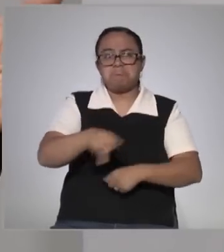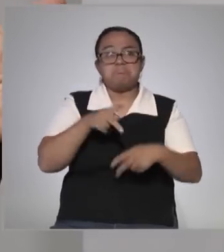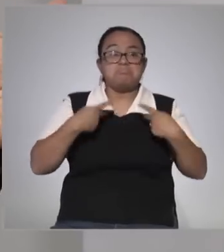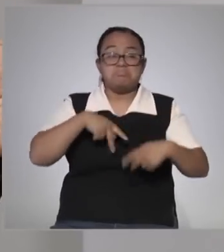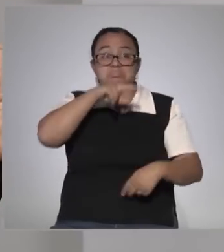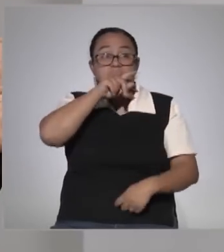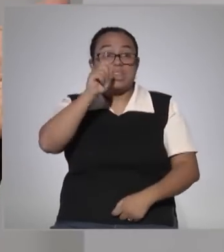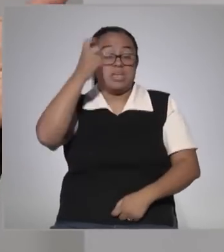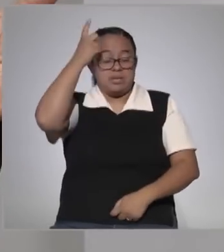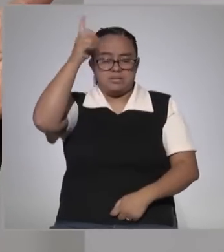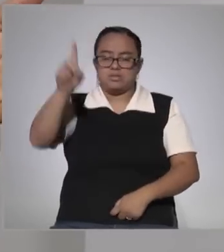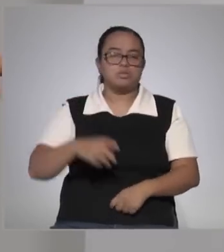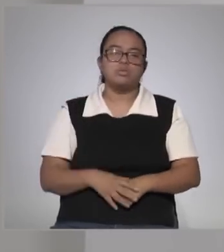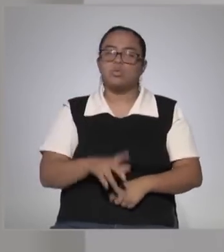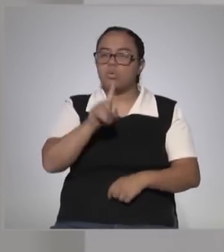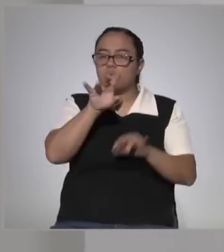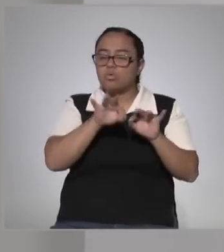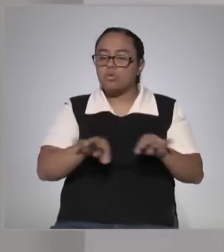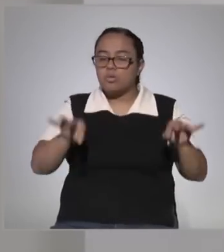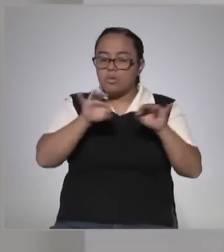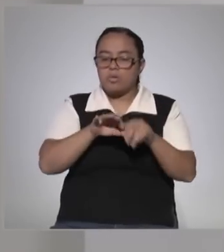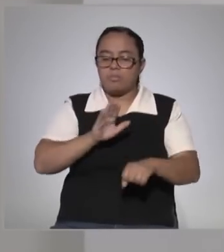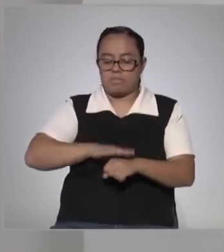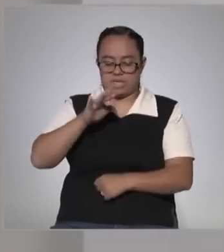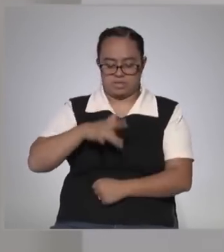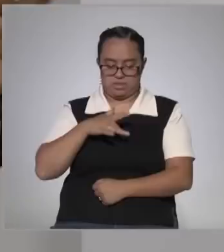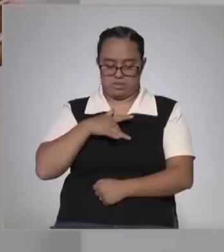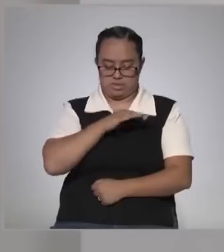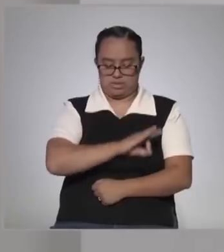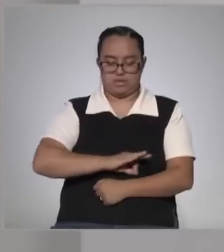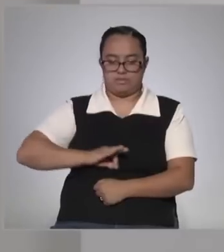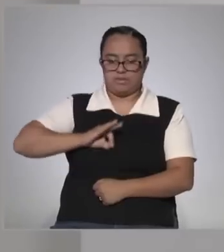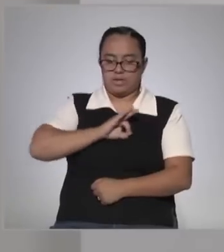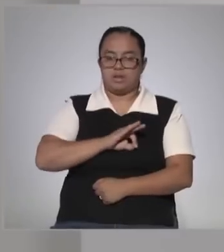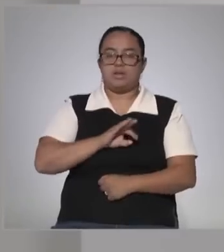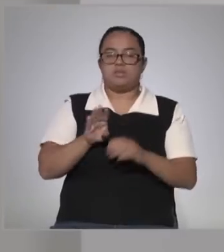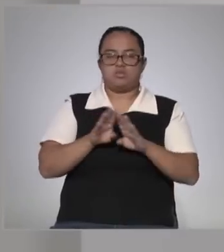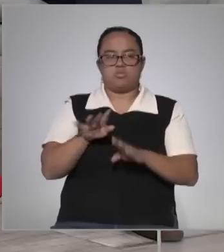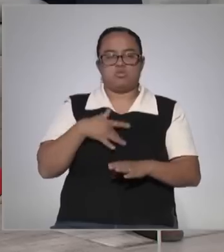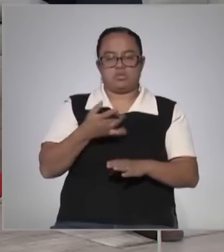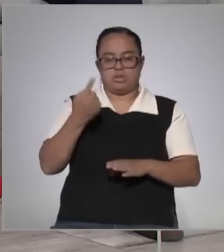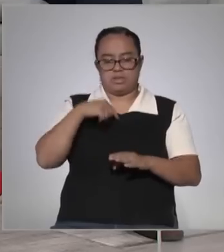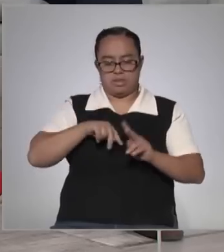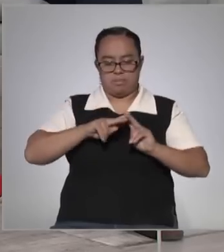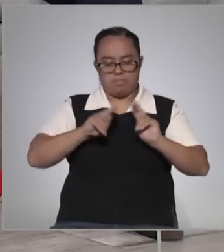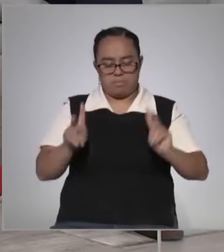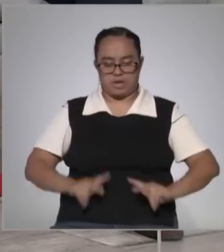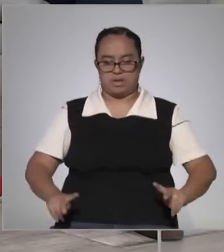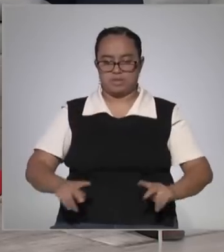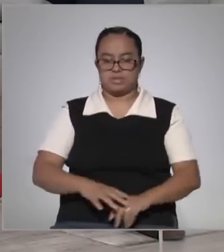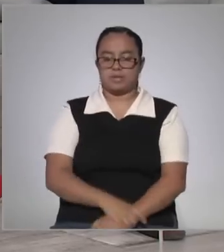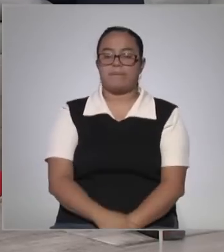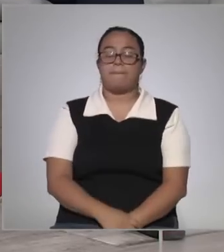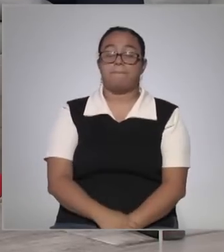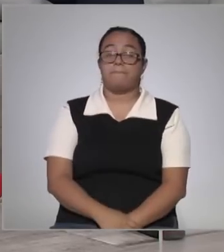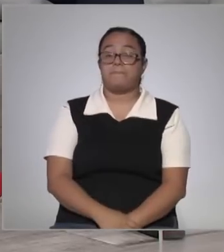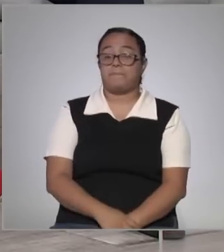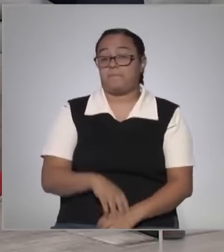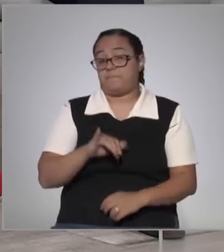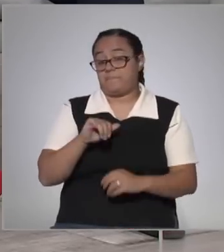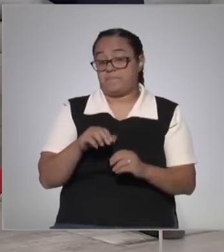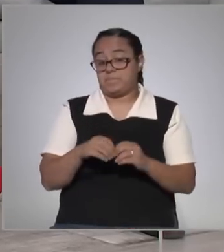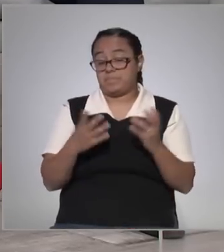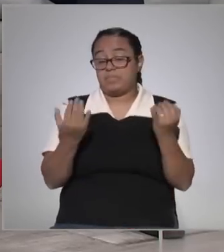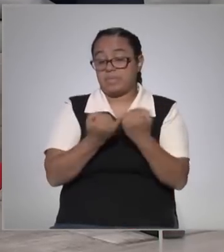yo diría que más bien es ser feliz, como lo decía Eduardo Punset, en la parte de la búsqueda de la felicidad y de vivir en paz. Claro, y tomando también